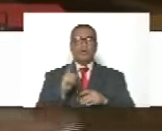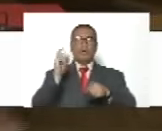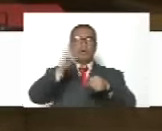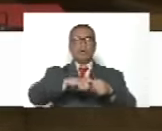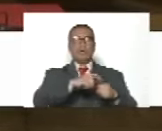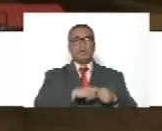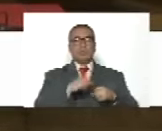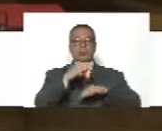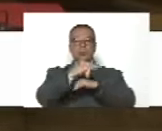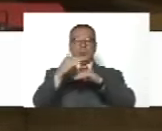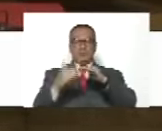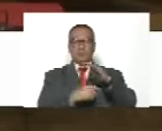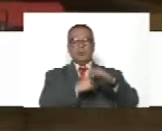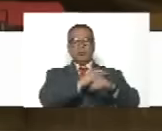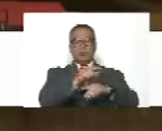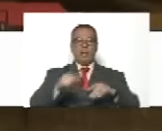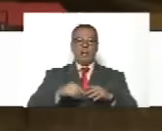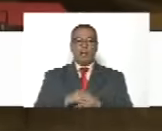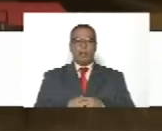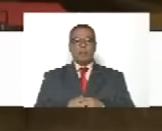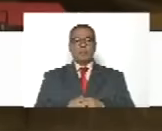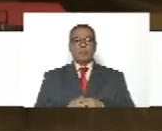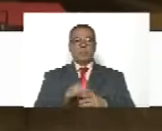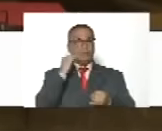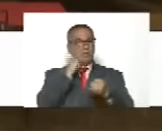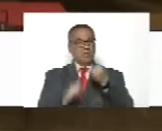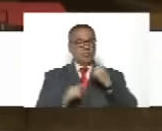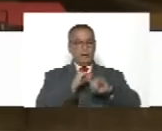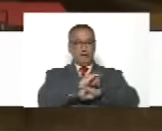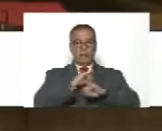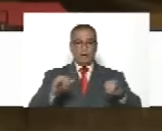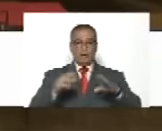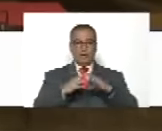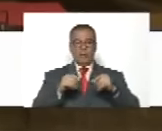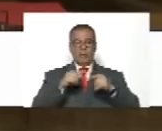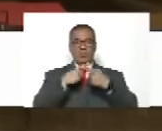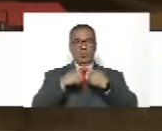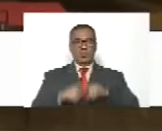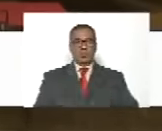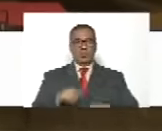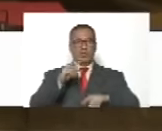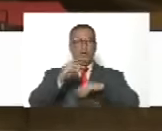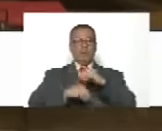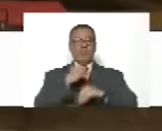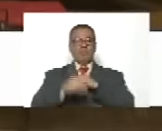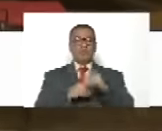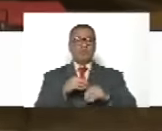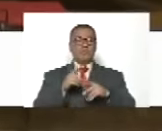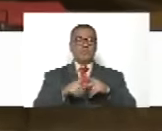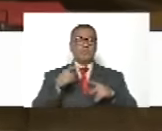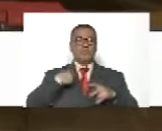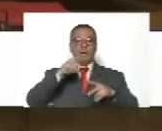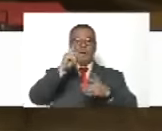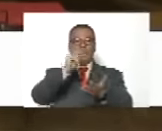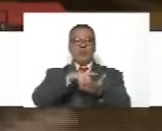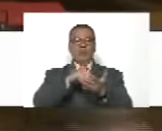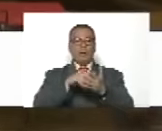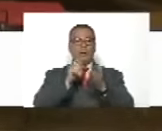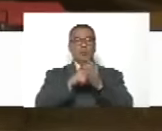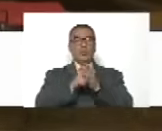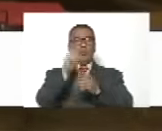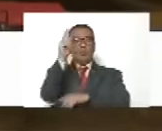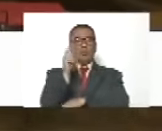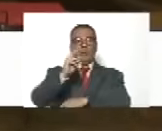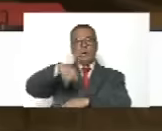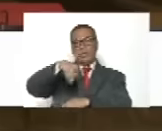incorporar a sus suplentes respectivos. Concluido el asunto con relación a la cuenta, el presidente dio el derecho de palabra para puntos de información a los